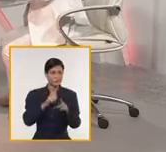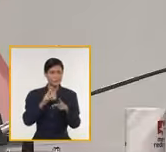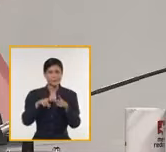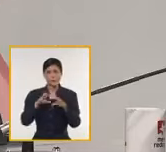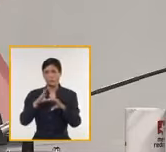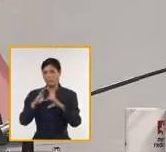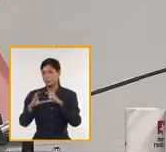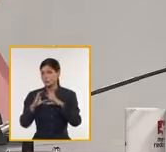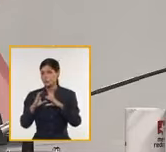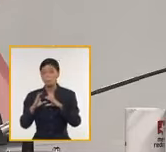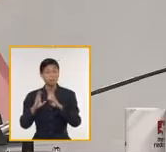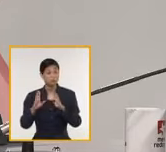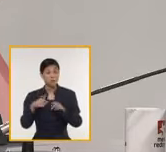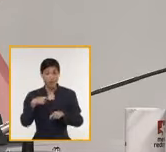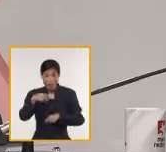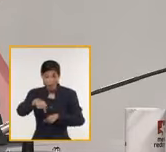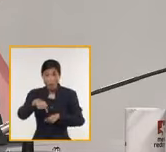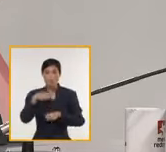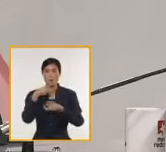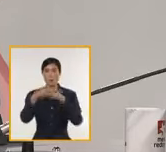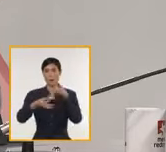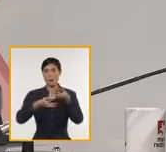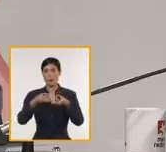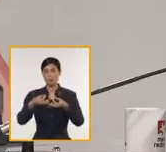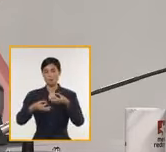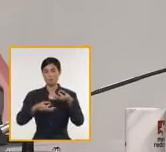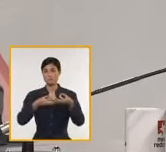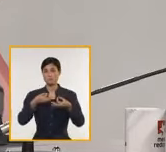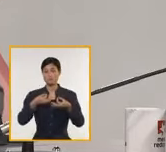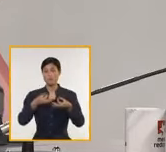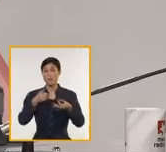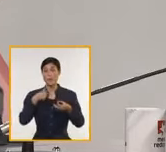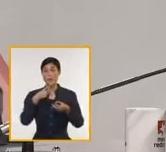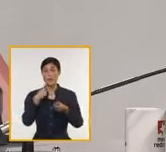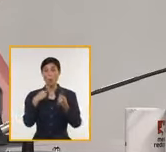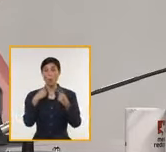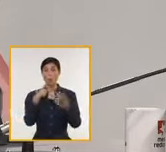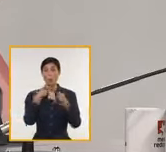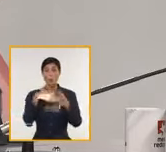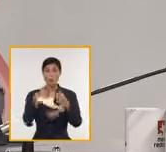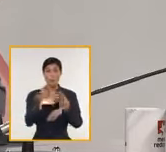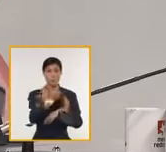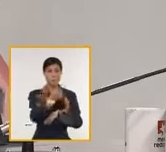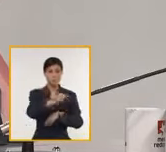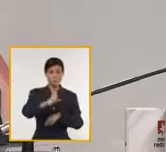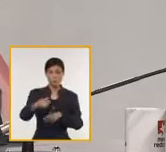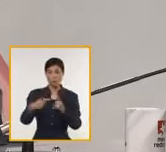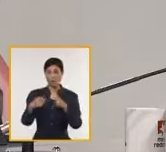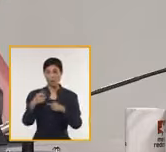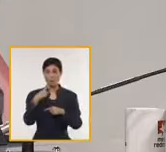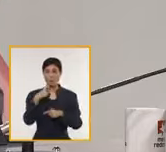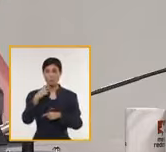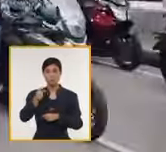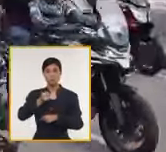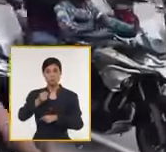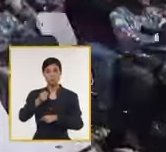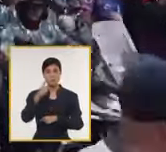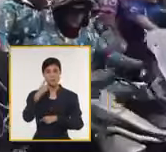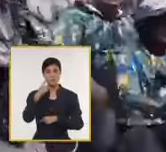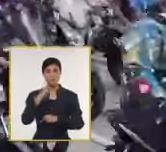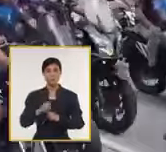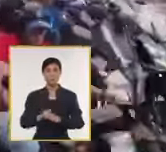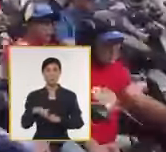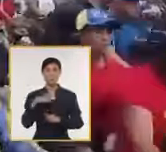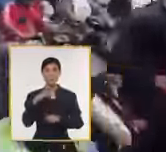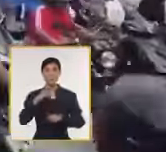ver el siguiente reportaje de algunas expresiones a nivel de calle que se han vivido en Venezuela, y regresamos con Ana Teresa. Miles de